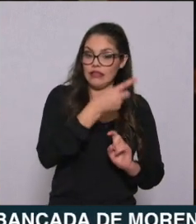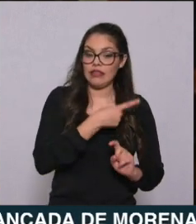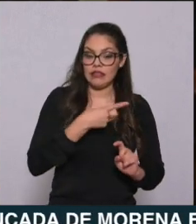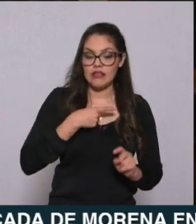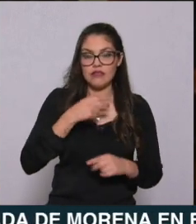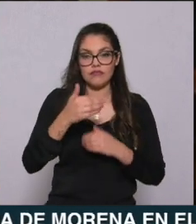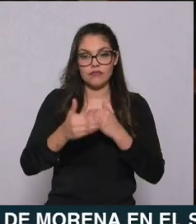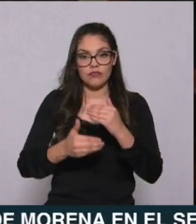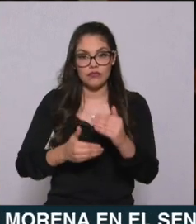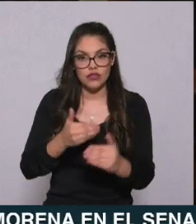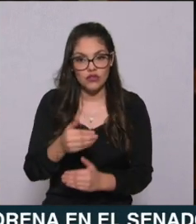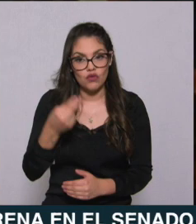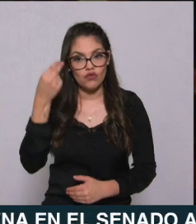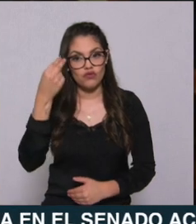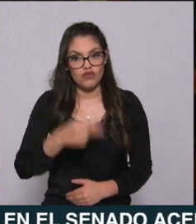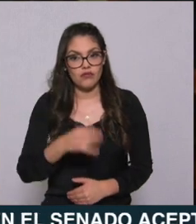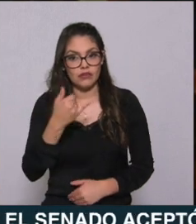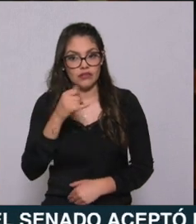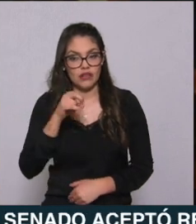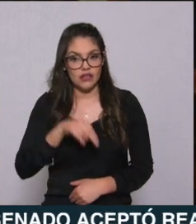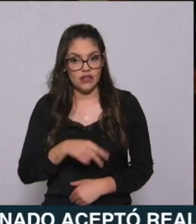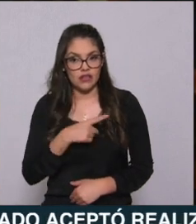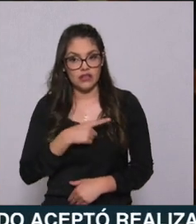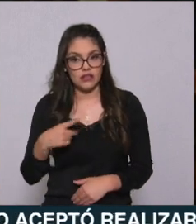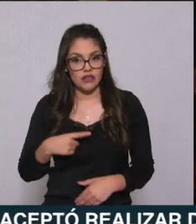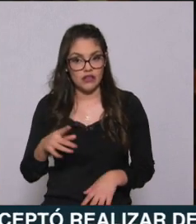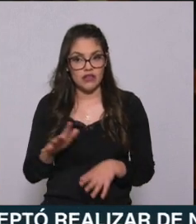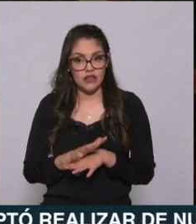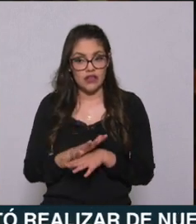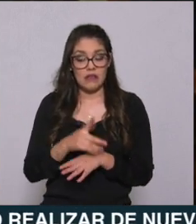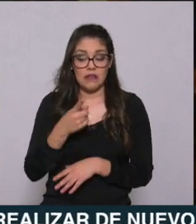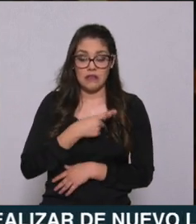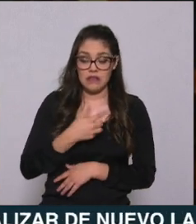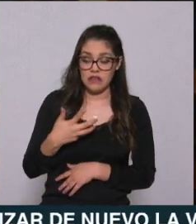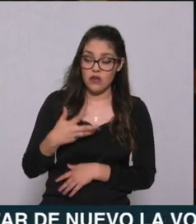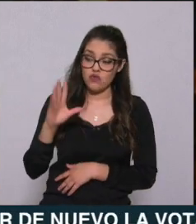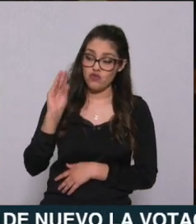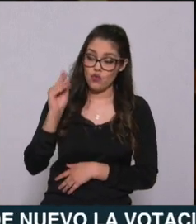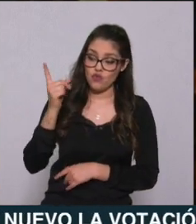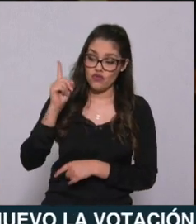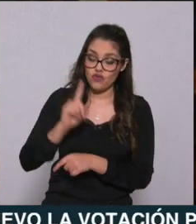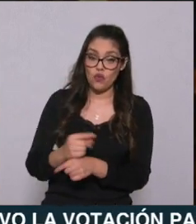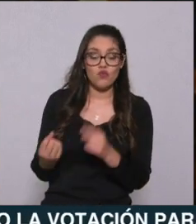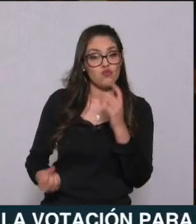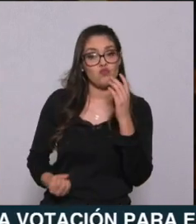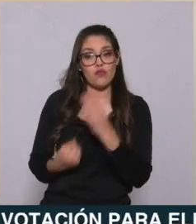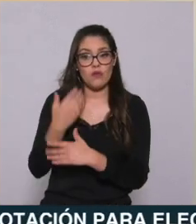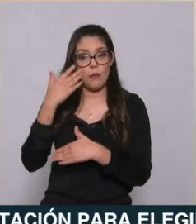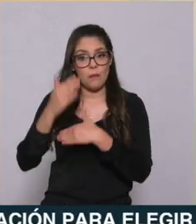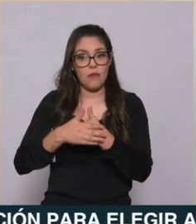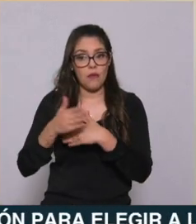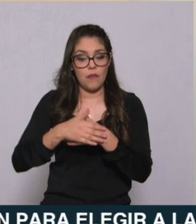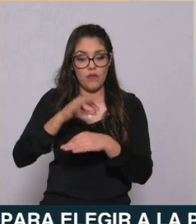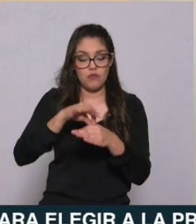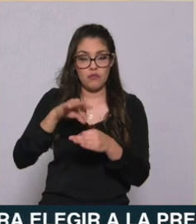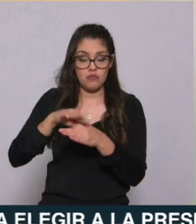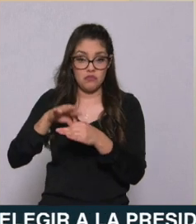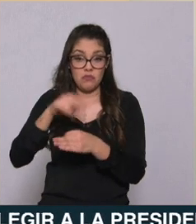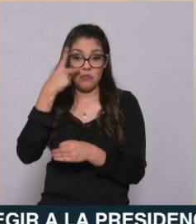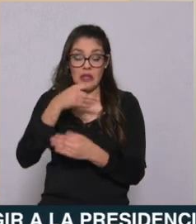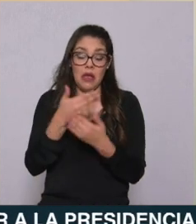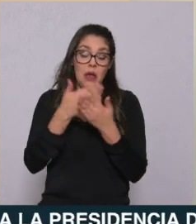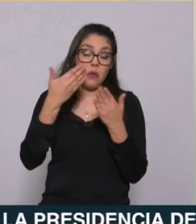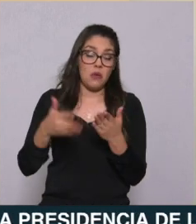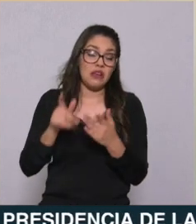cual es nombrada Jeanine, se tendrían 90 días para convocar a nuevas elecciones. Pero reitero, básicamente lo que estamos